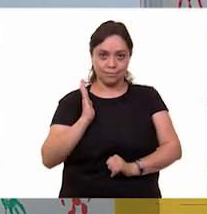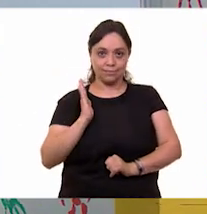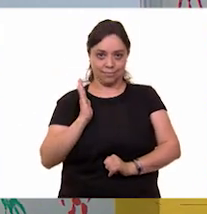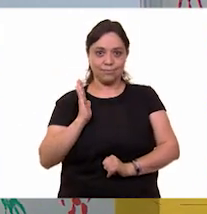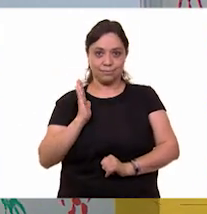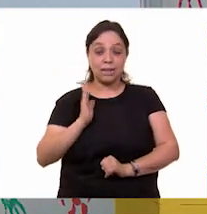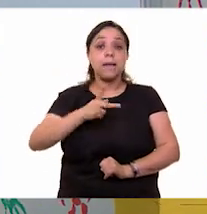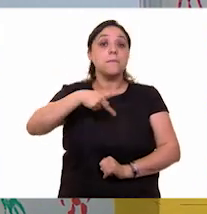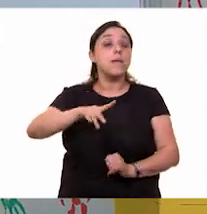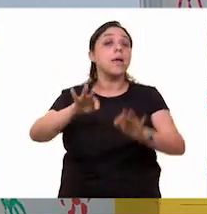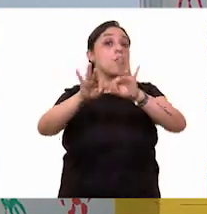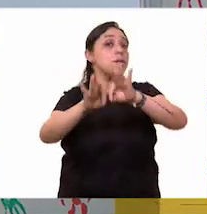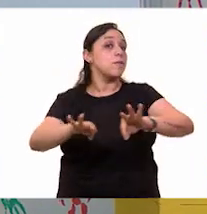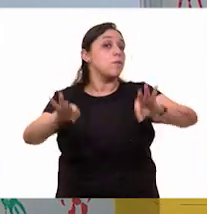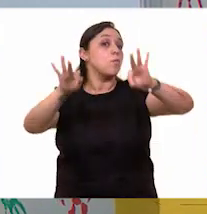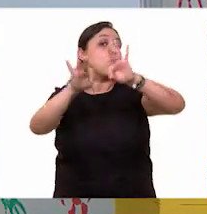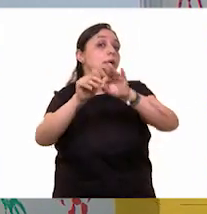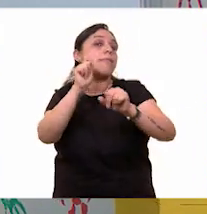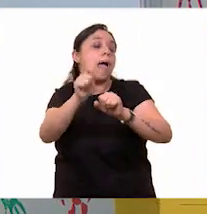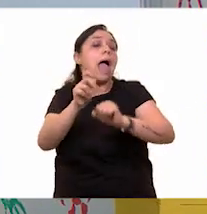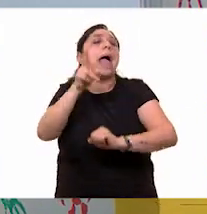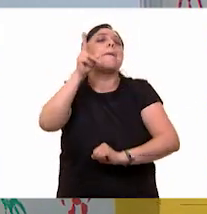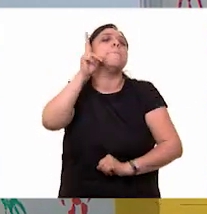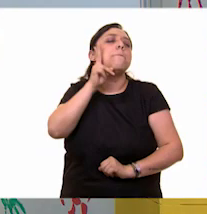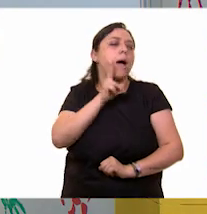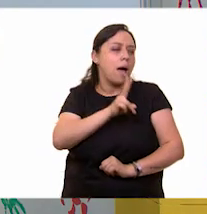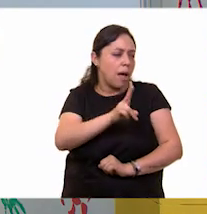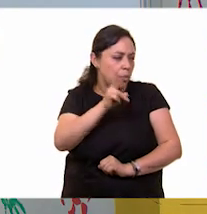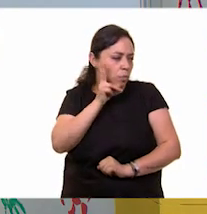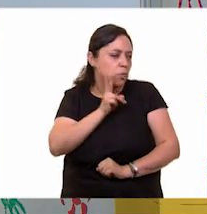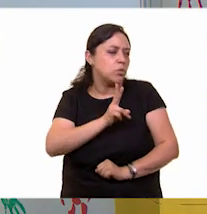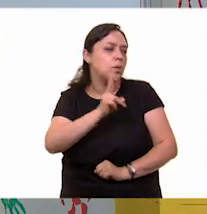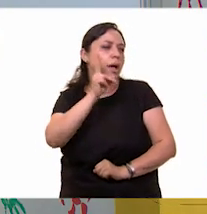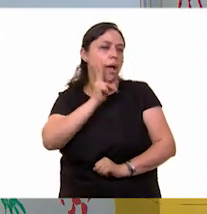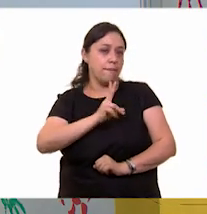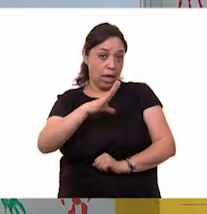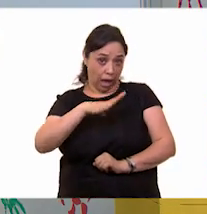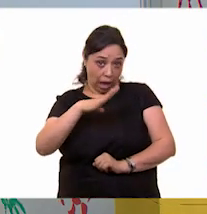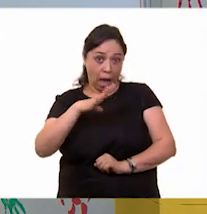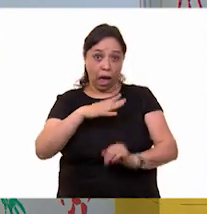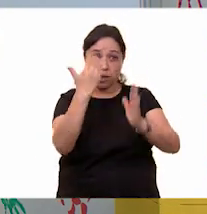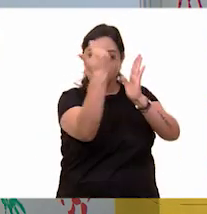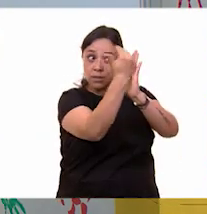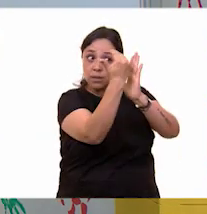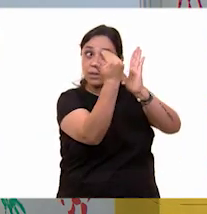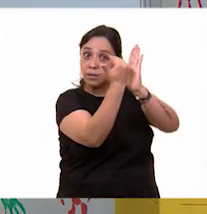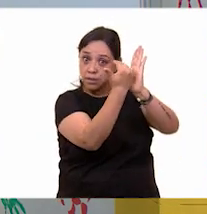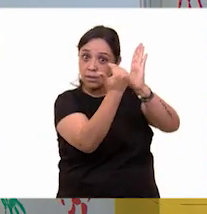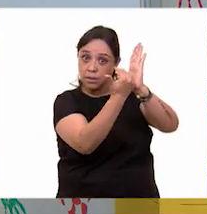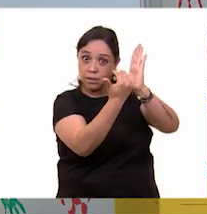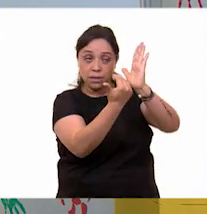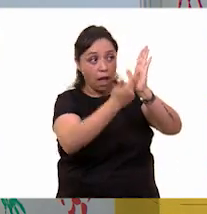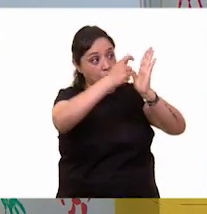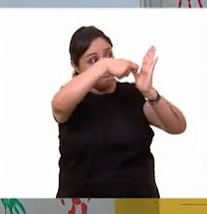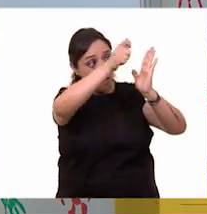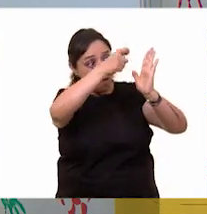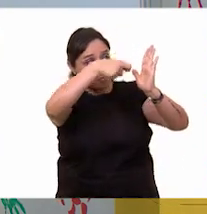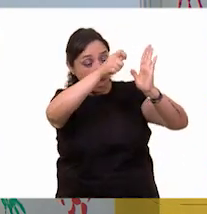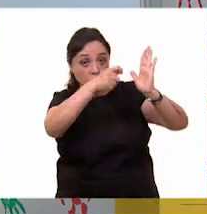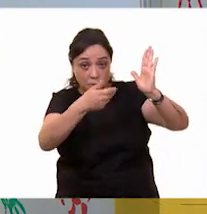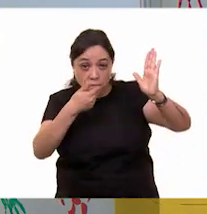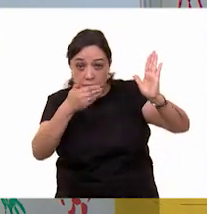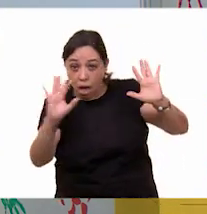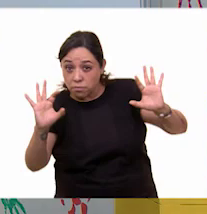Pero lo que es muy importante es verificar si cumplen con cada una de las características que nos solicitaban en la tabla. Así